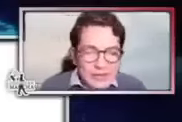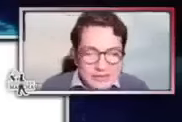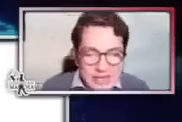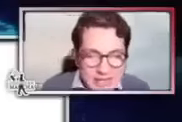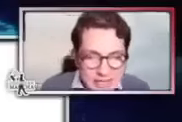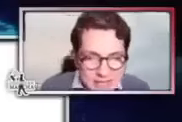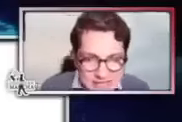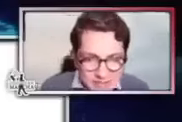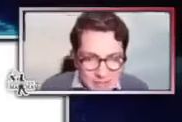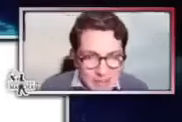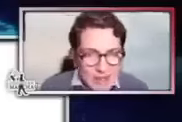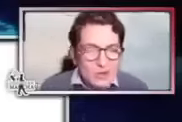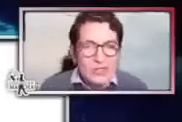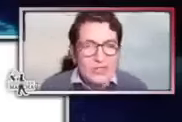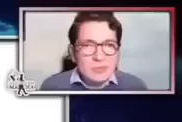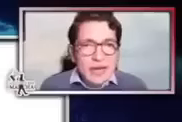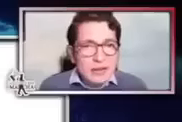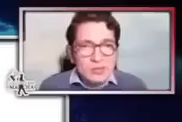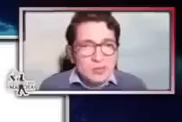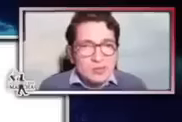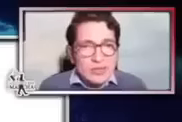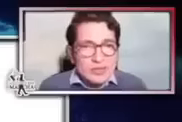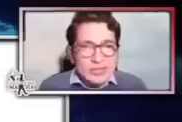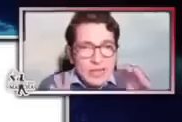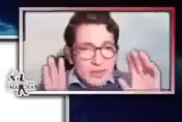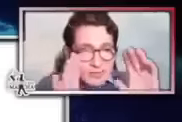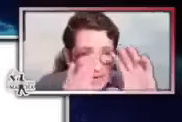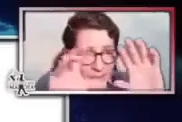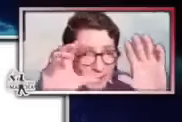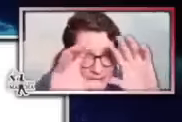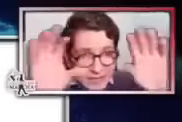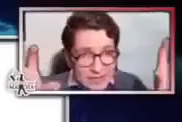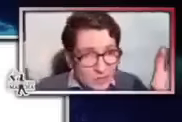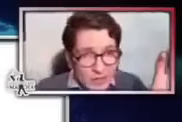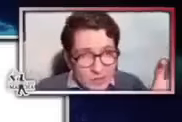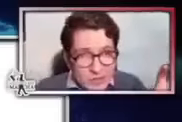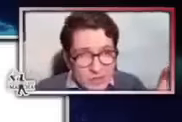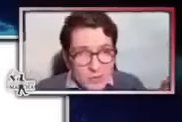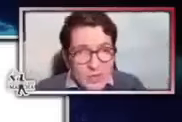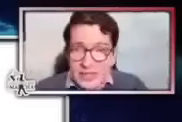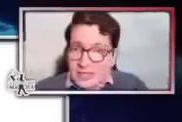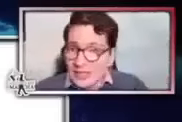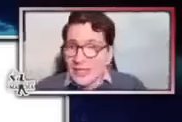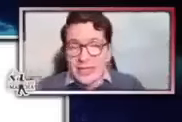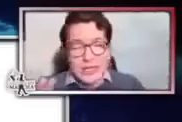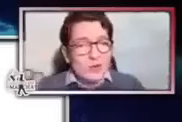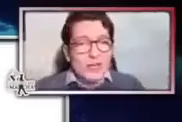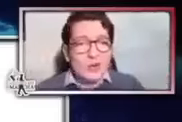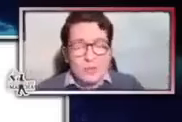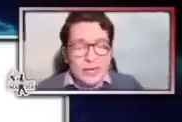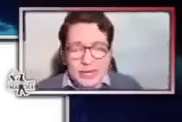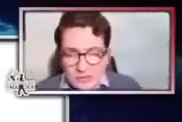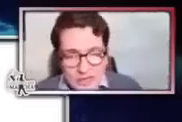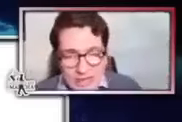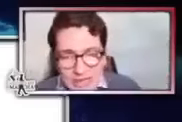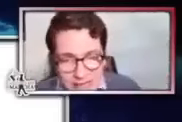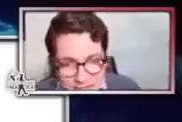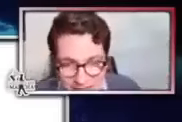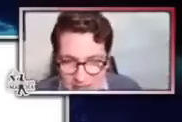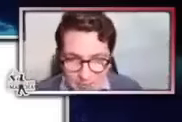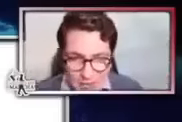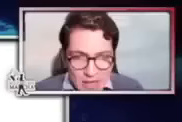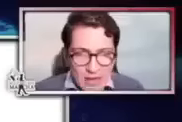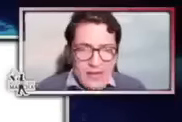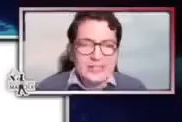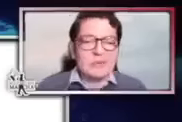no con palabras de la alcaldesa. En otras palabras, muchos jueces nada más ven la parte que les conviene a los delincuentes y lo que le conviene a la